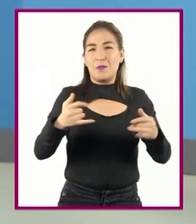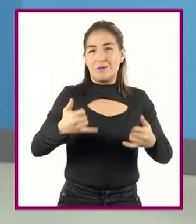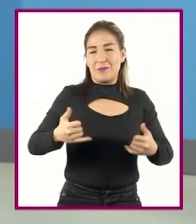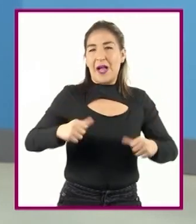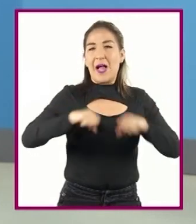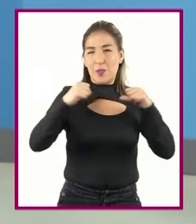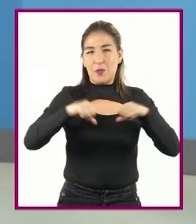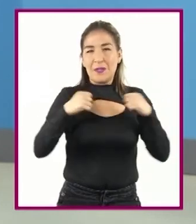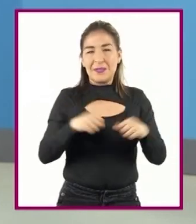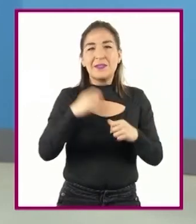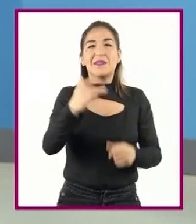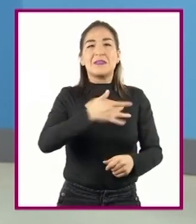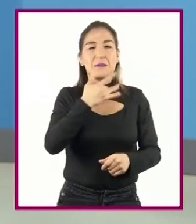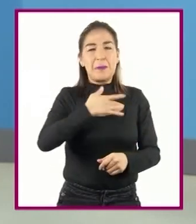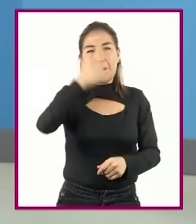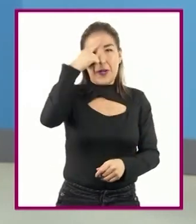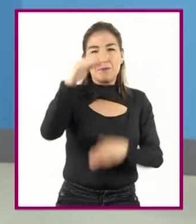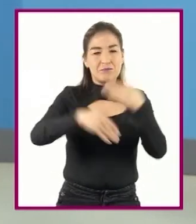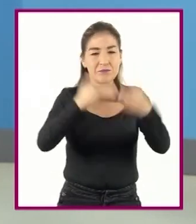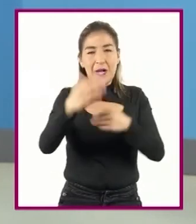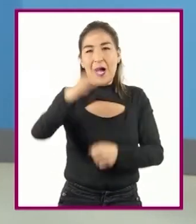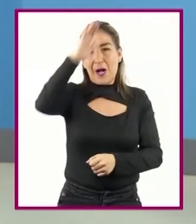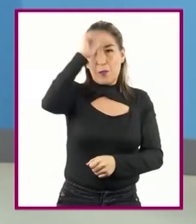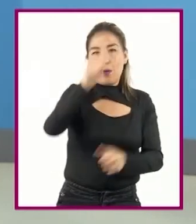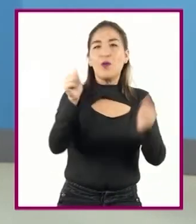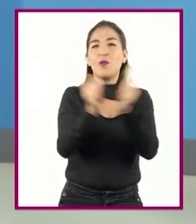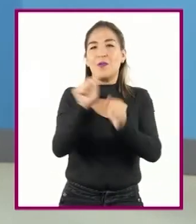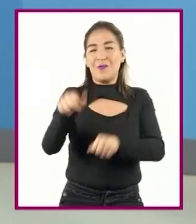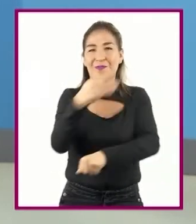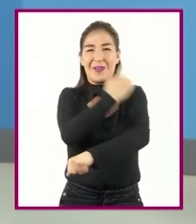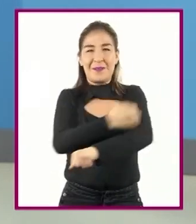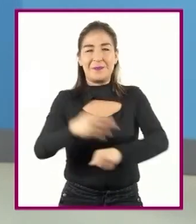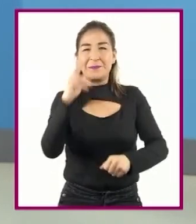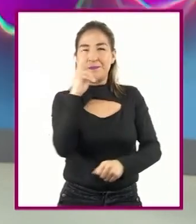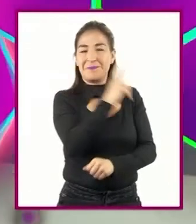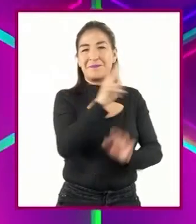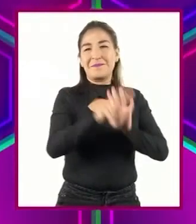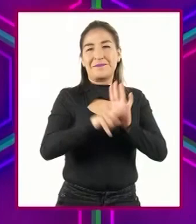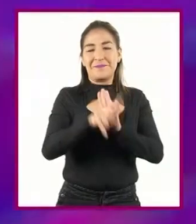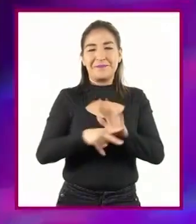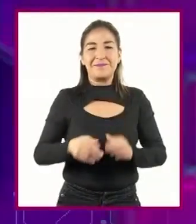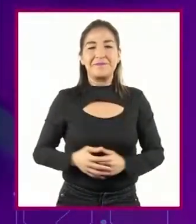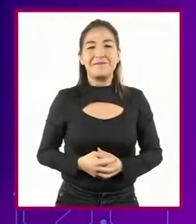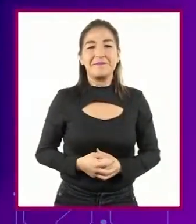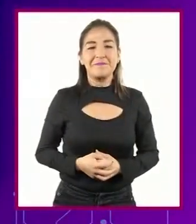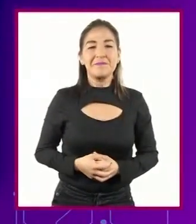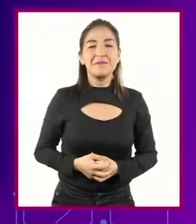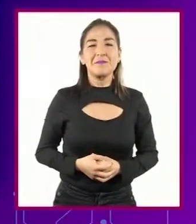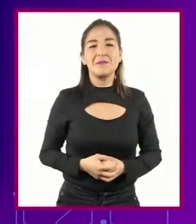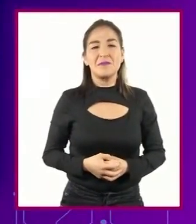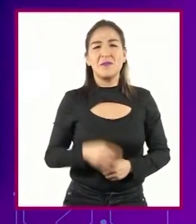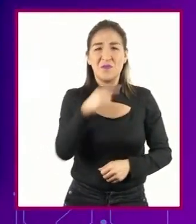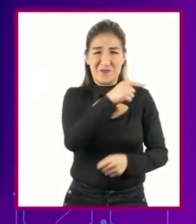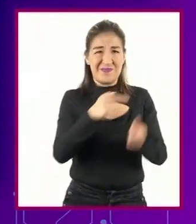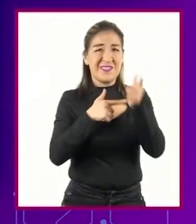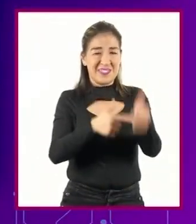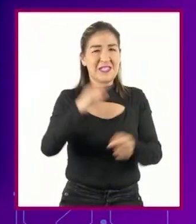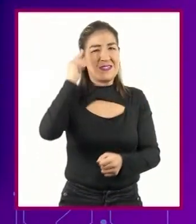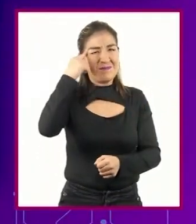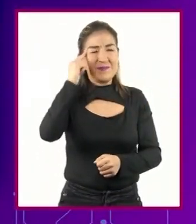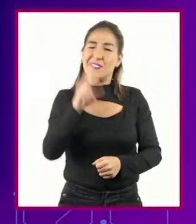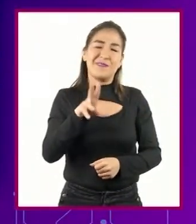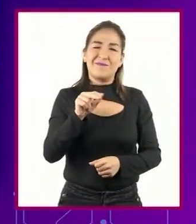adolescente logra generar acuerdos con su familia en el siguiente video. ¿Y sigues enojada? No, ya